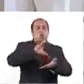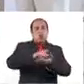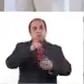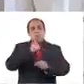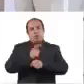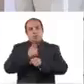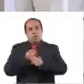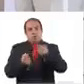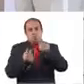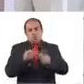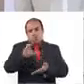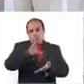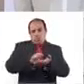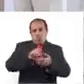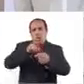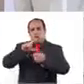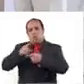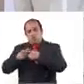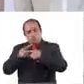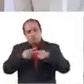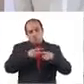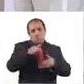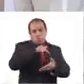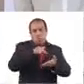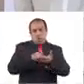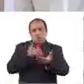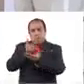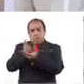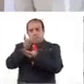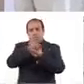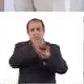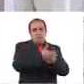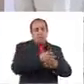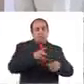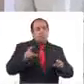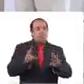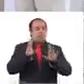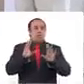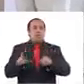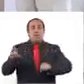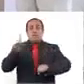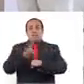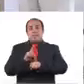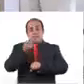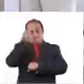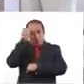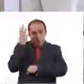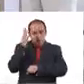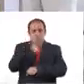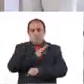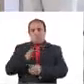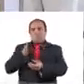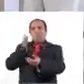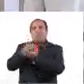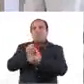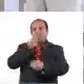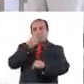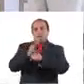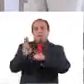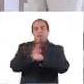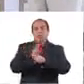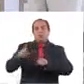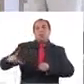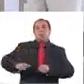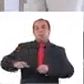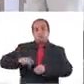le tocan a ciertas colonias, después a otras aunque de todas maneras si se les pasa el día pueden ir por ellas a la Secretaría del Bienestar del Gobierno